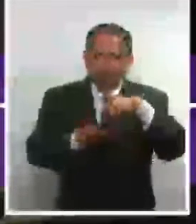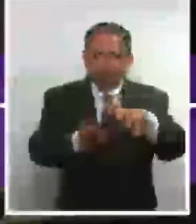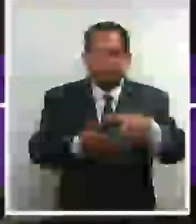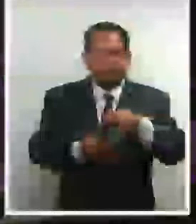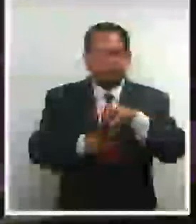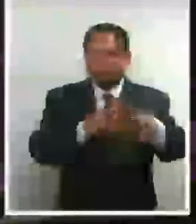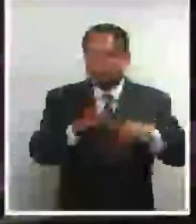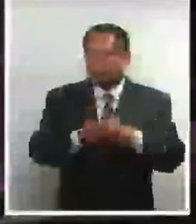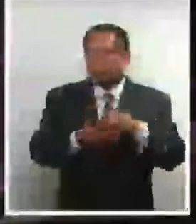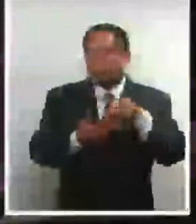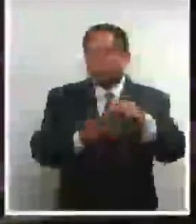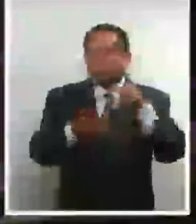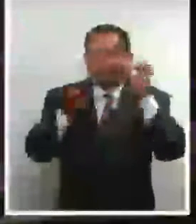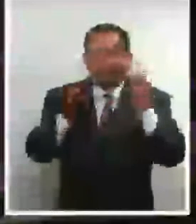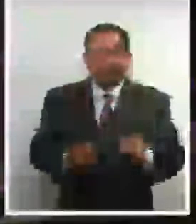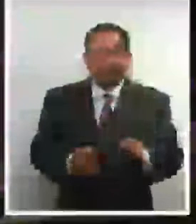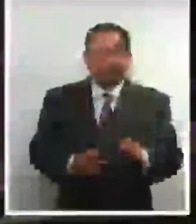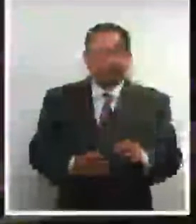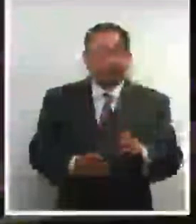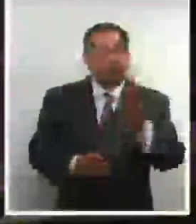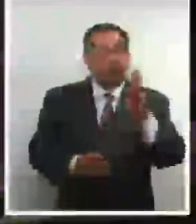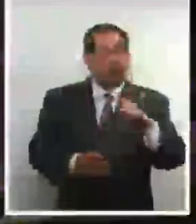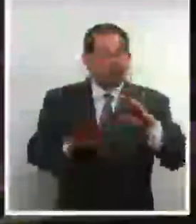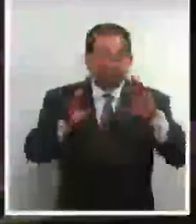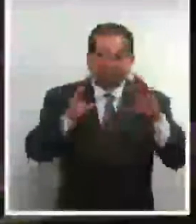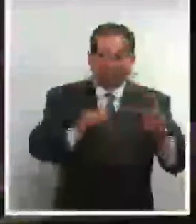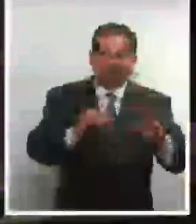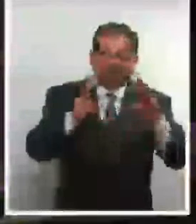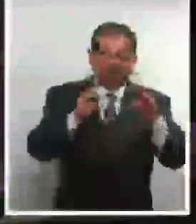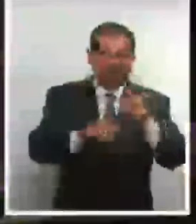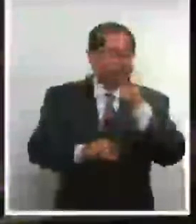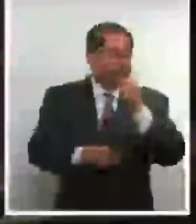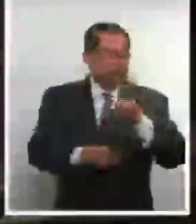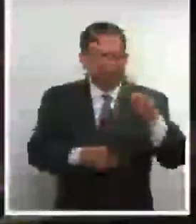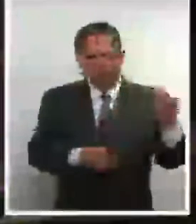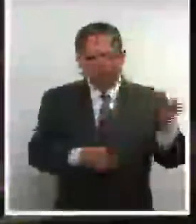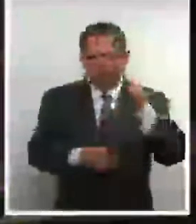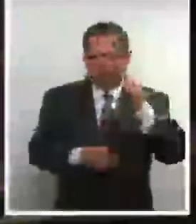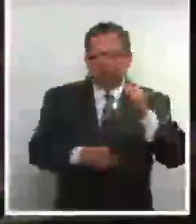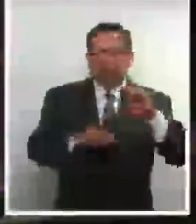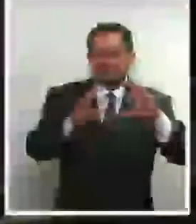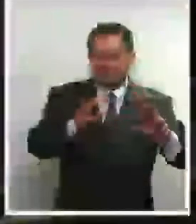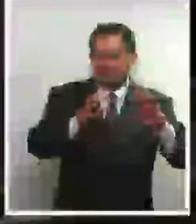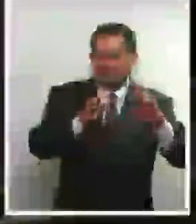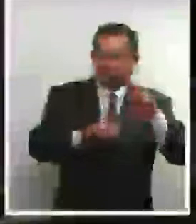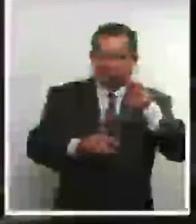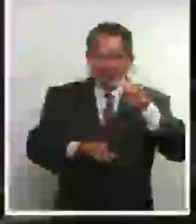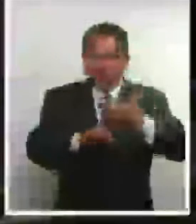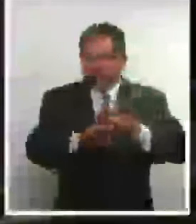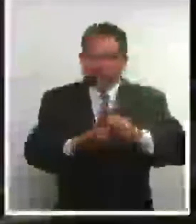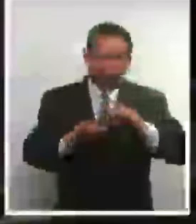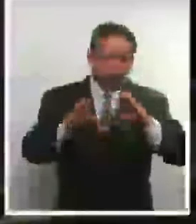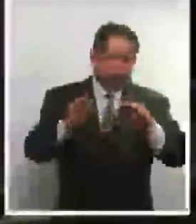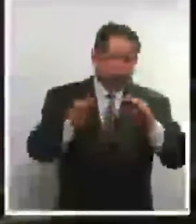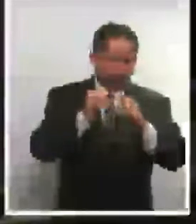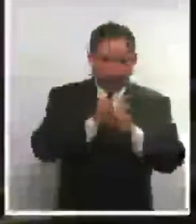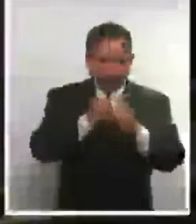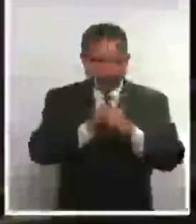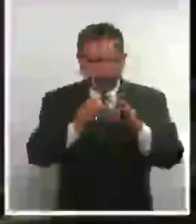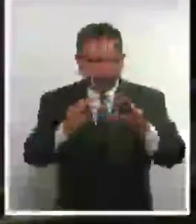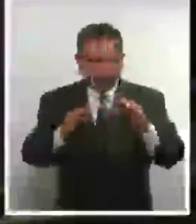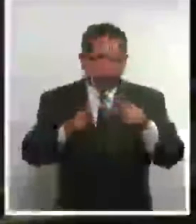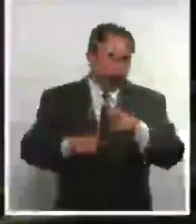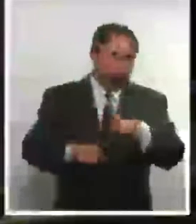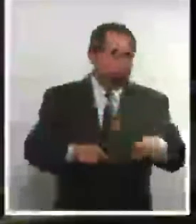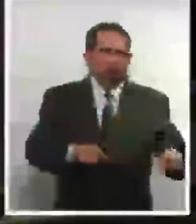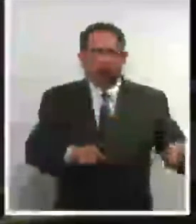B, una institución de formación policial técnica y superior responsable de la capacitación y de la evaluación permanente